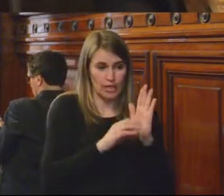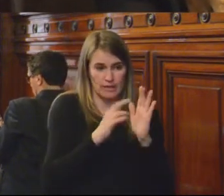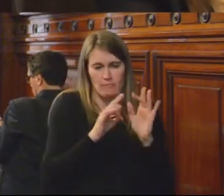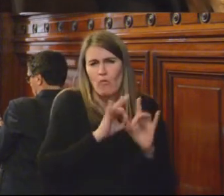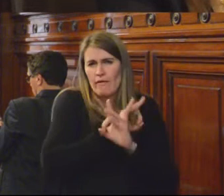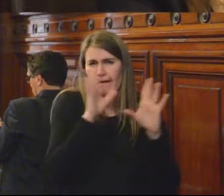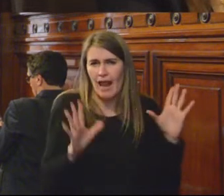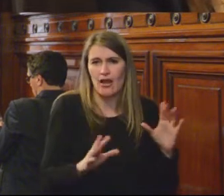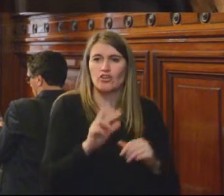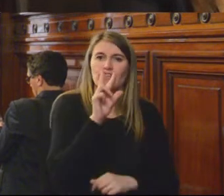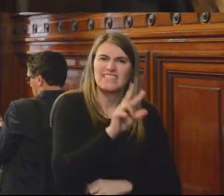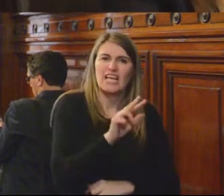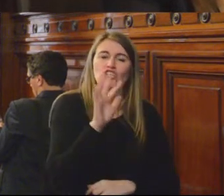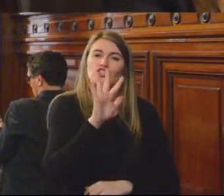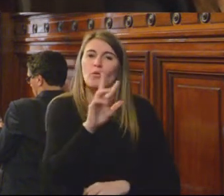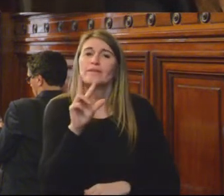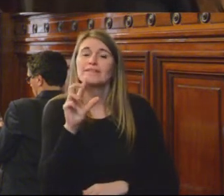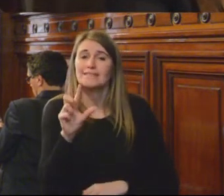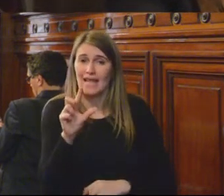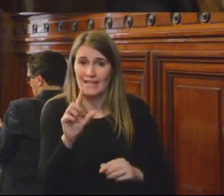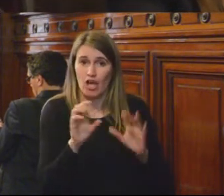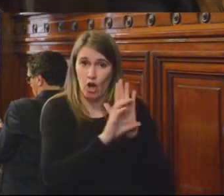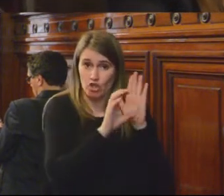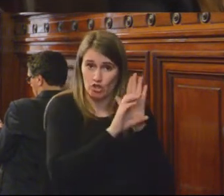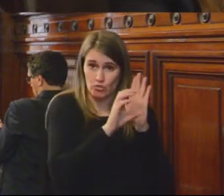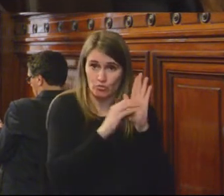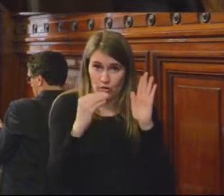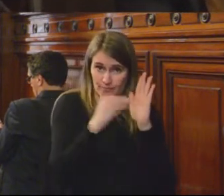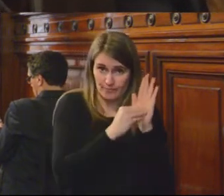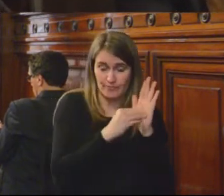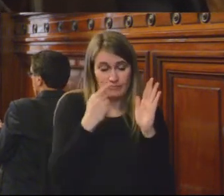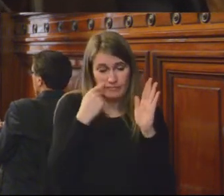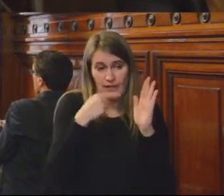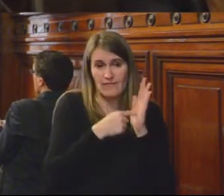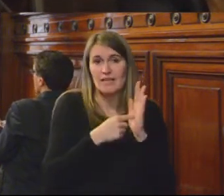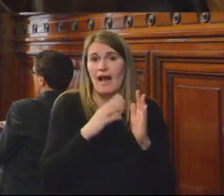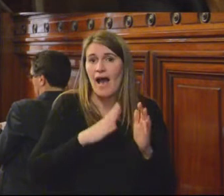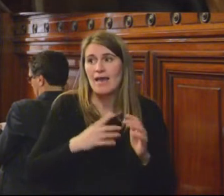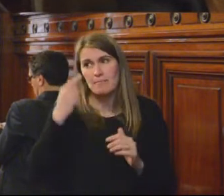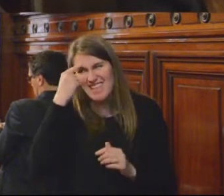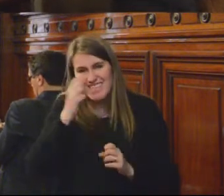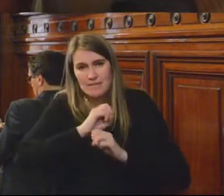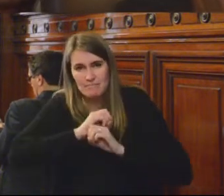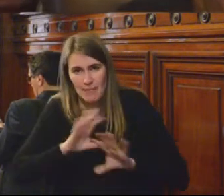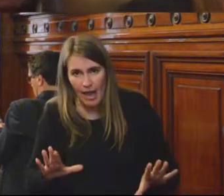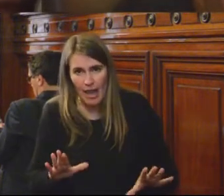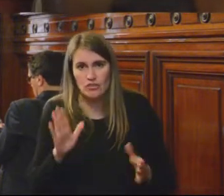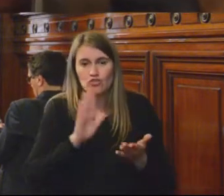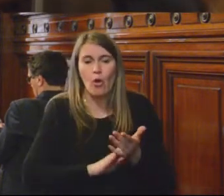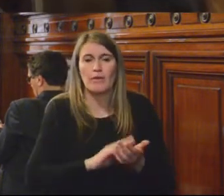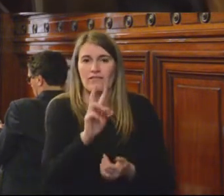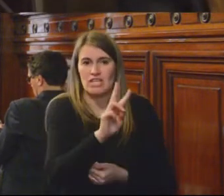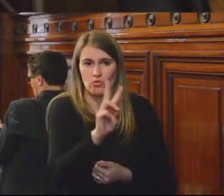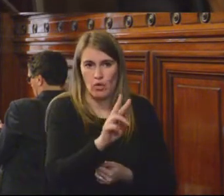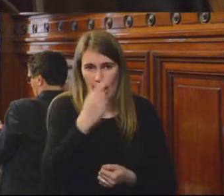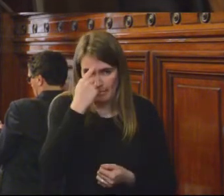de la Constitución. Y yo les pido aquí, comisionados, que nosotros nos desprendamos un poco de los prejuicios en torno a Venezuela y que hagamos